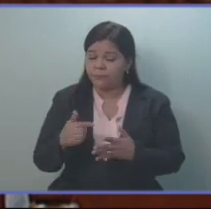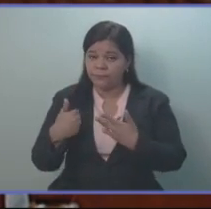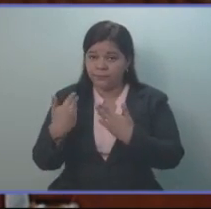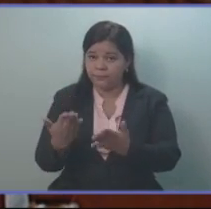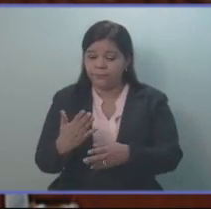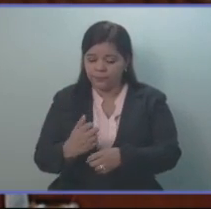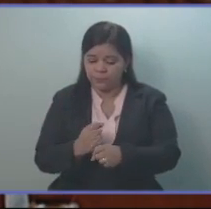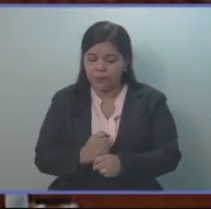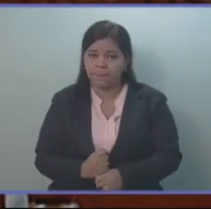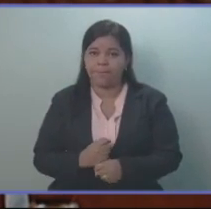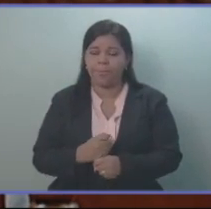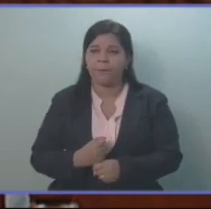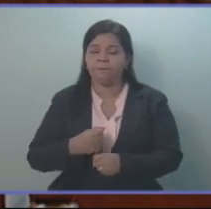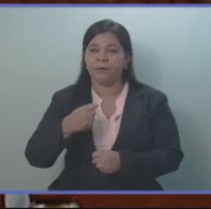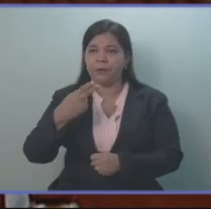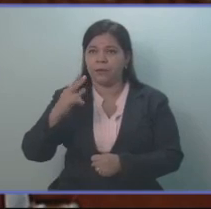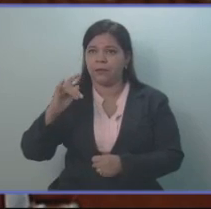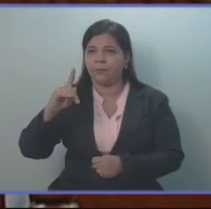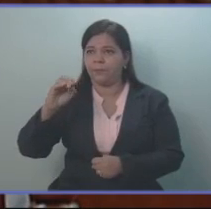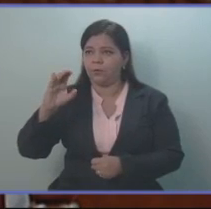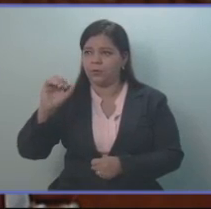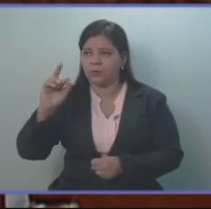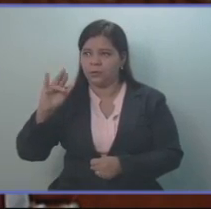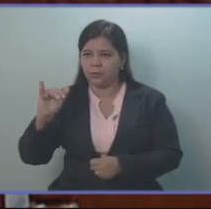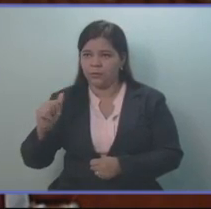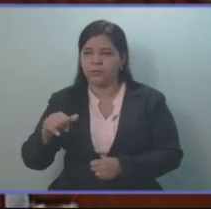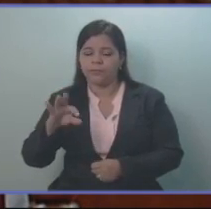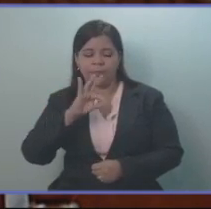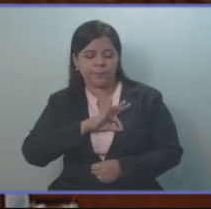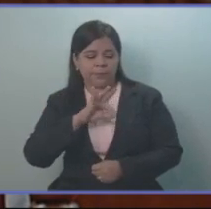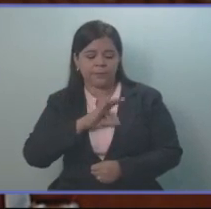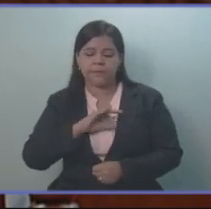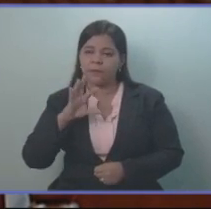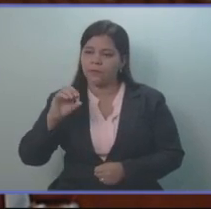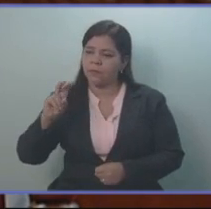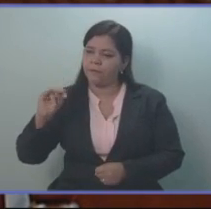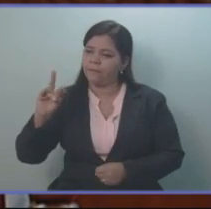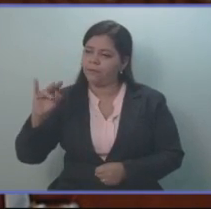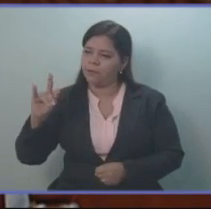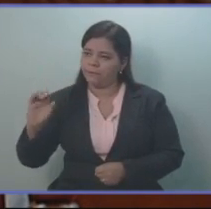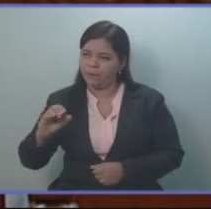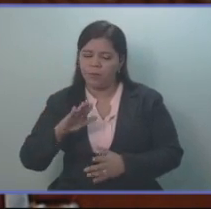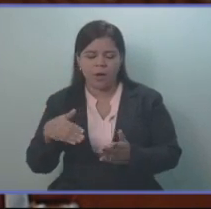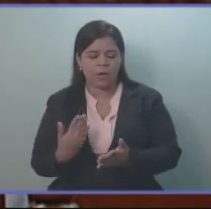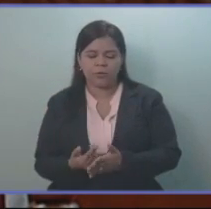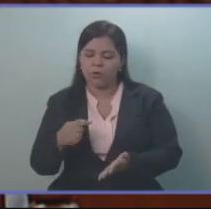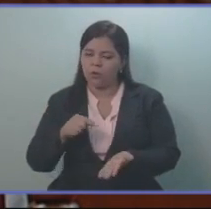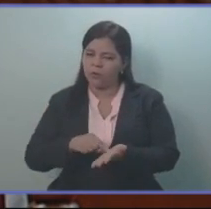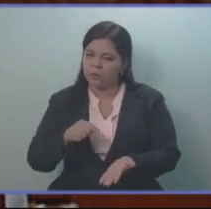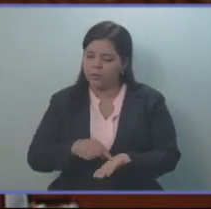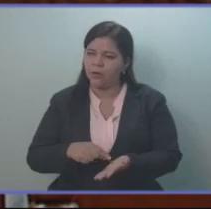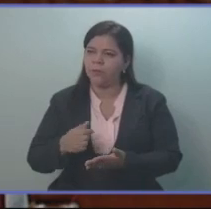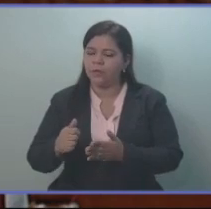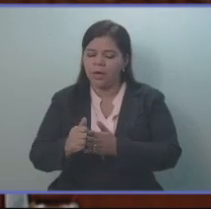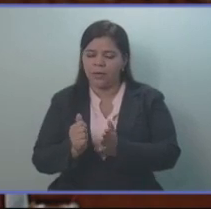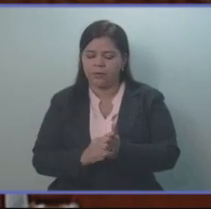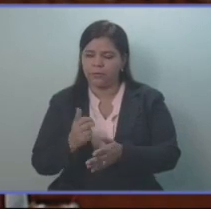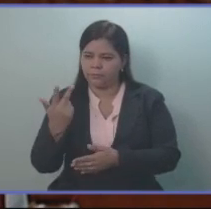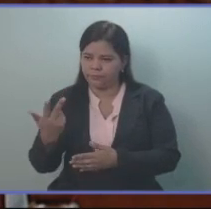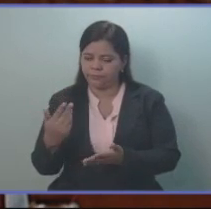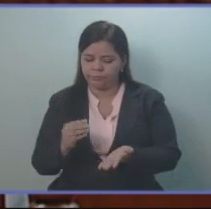en garantía hipotecaria por la CBAM a favor de Fonavipo en relación a los créditos mencionados en el artículo 3 de esta